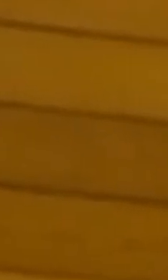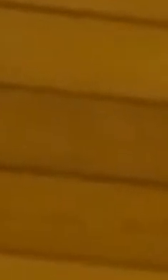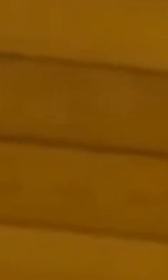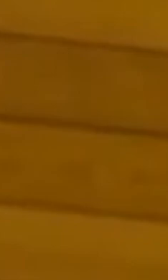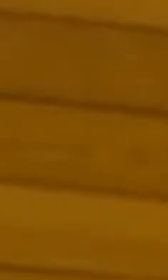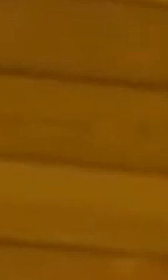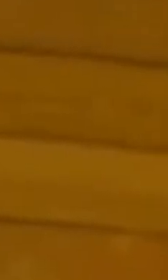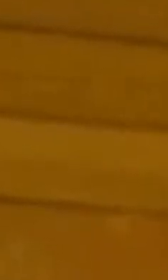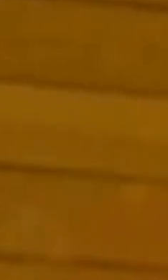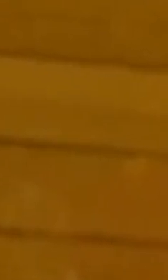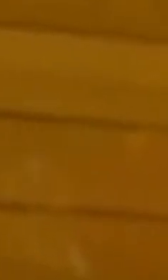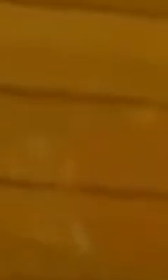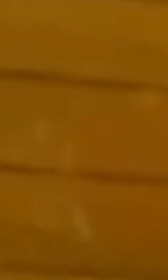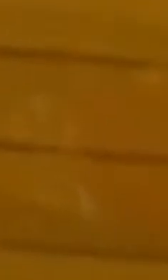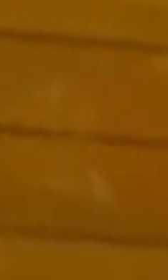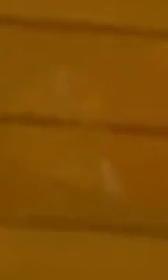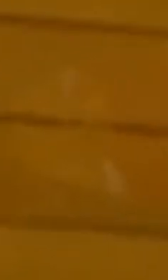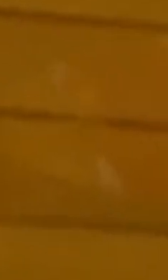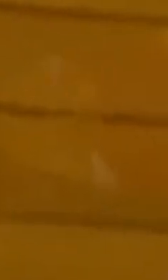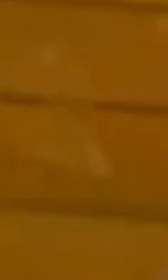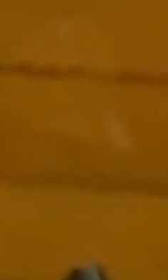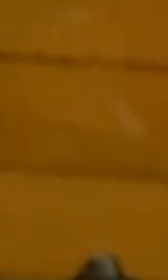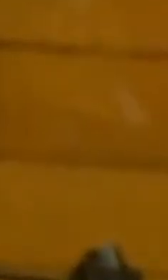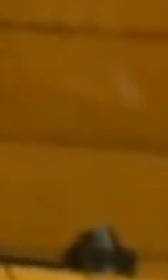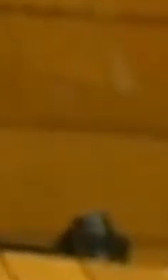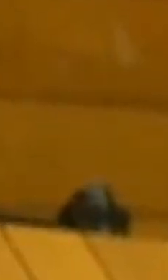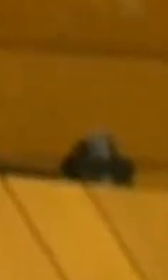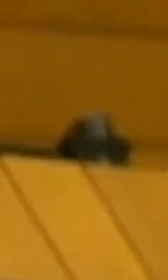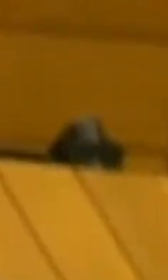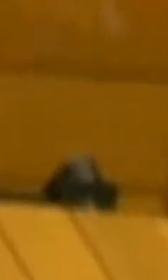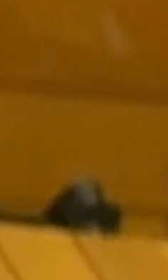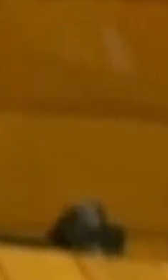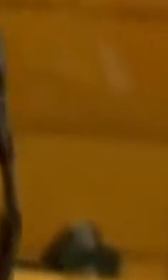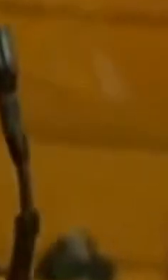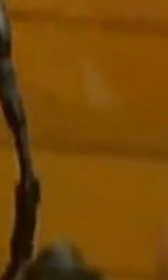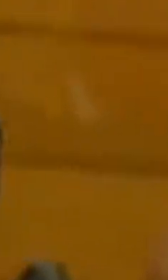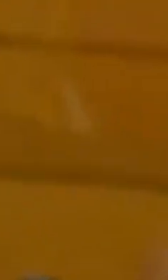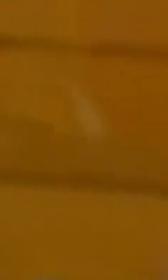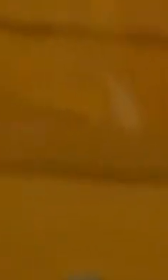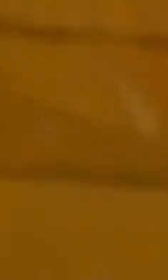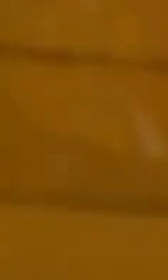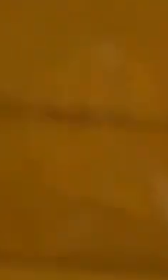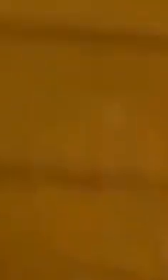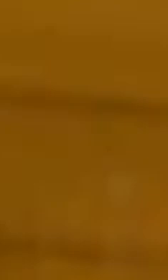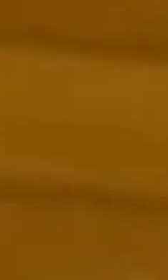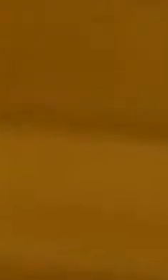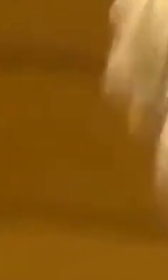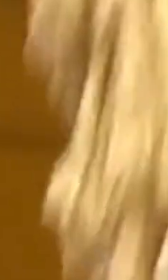Thank you.